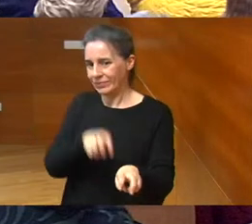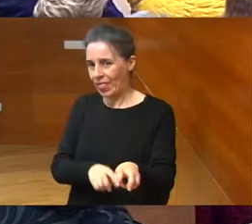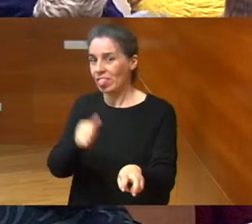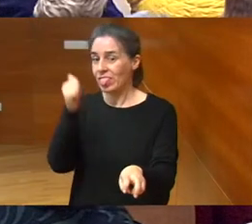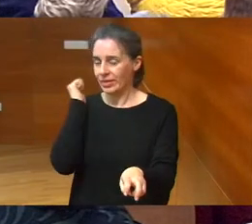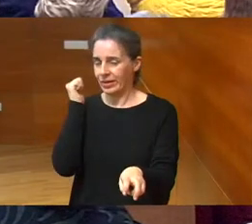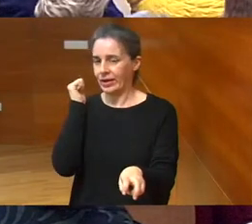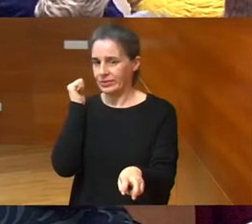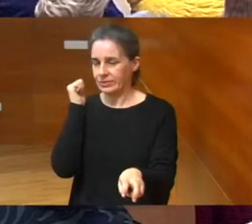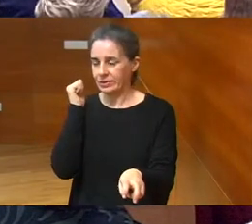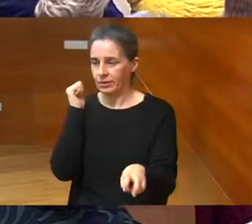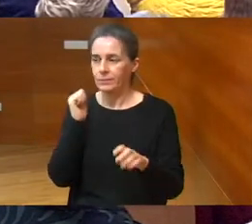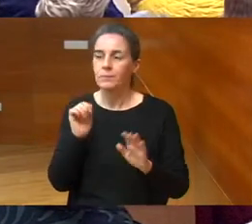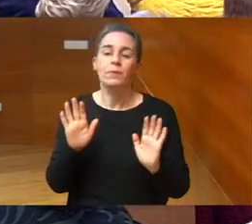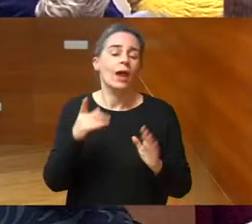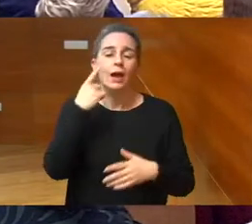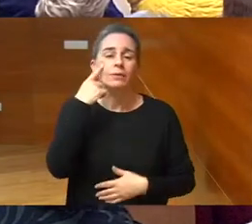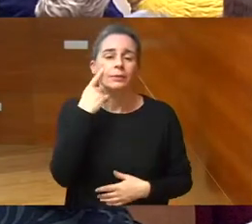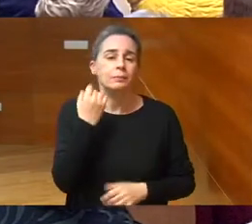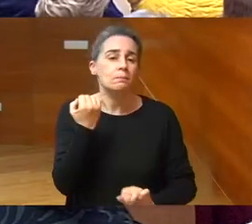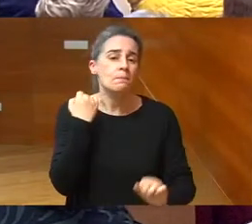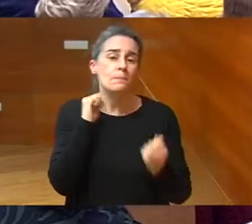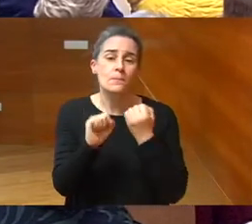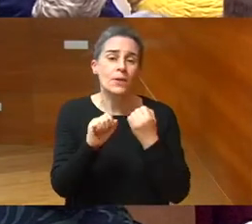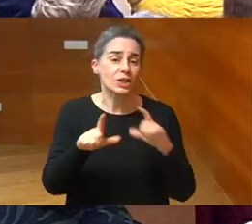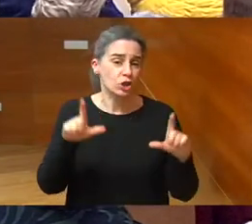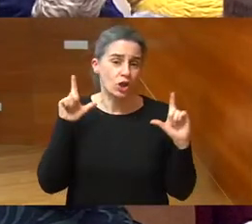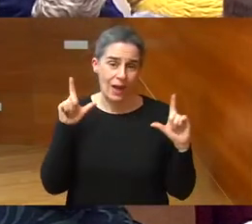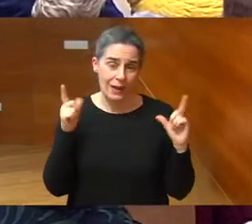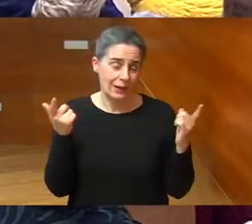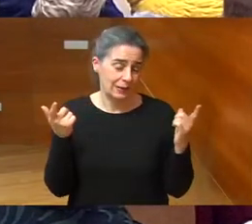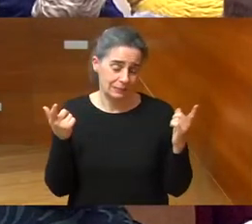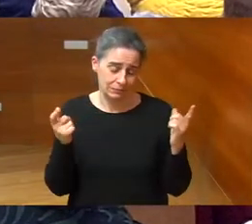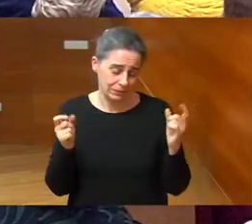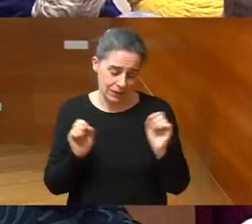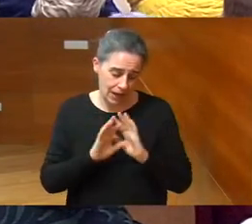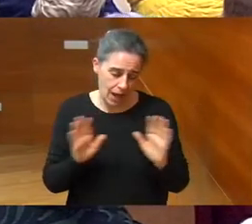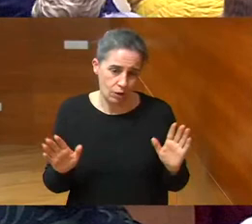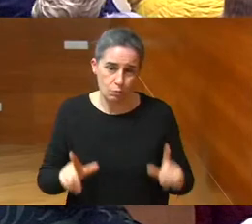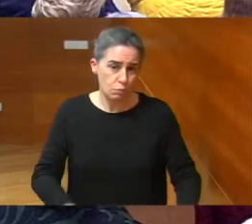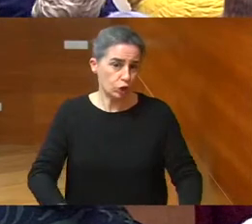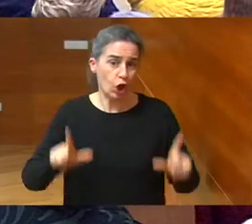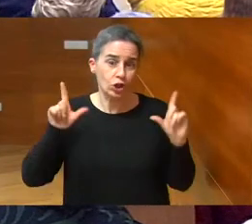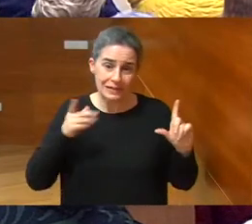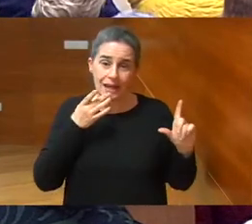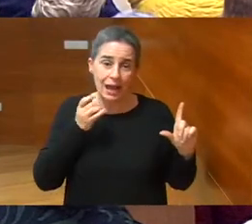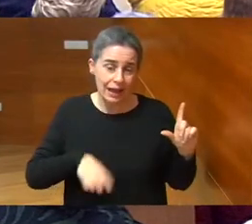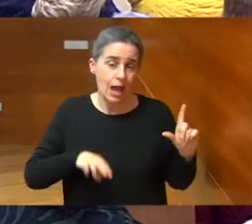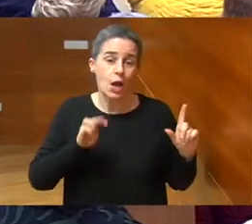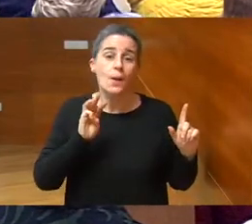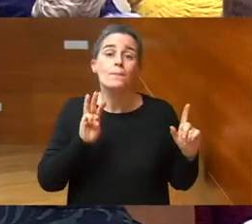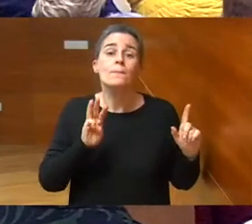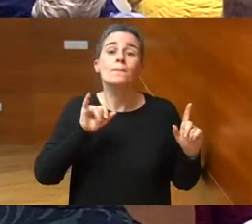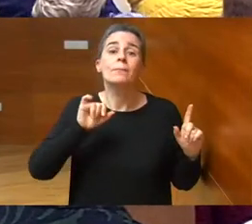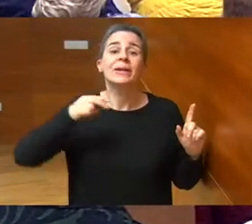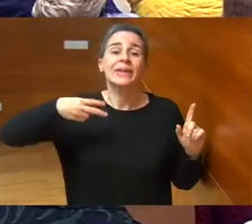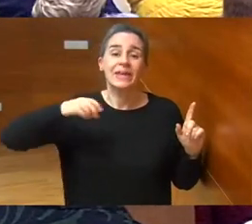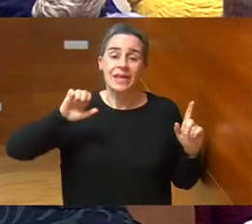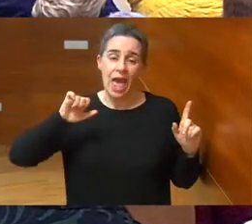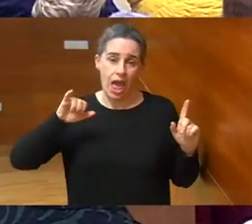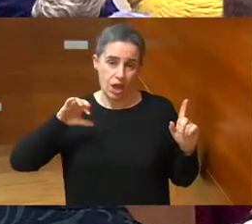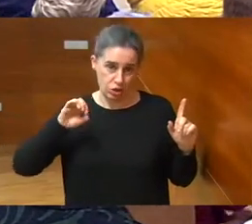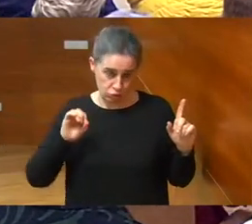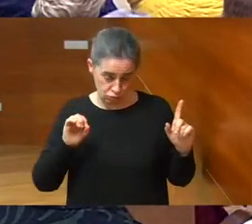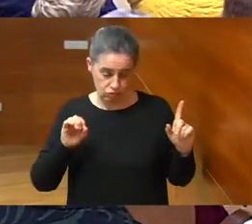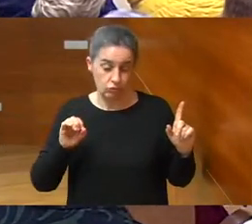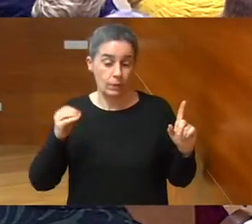o personas Sí o sea Eso está más claro que agua era piñeiro no y pues no caso